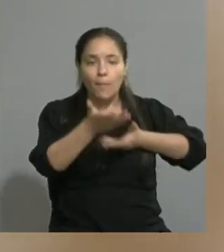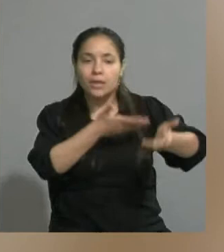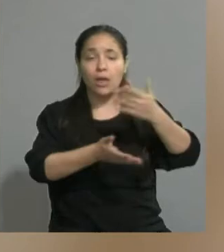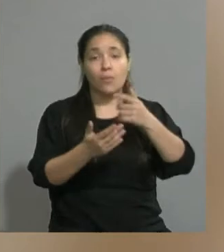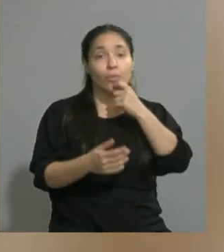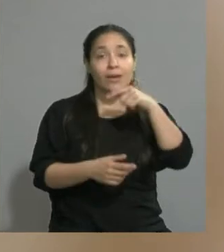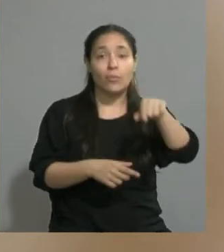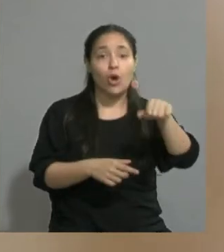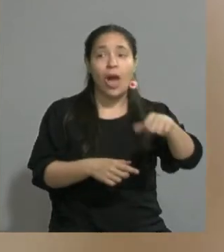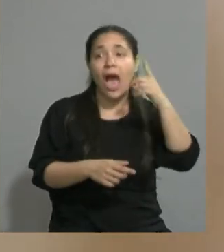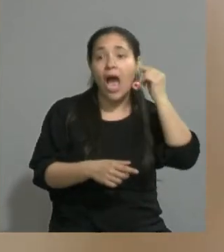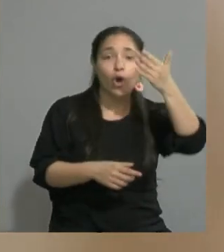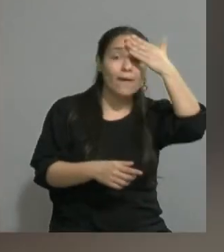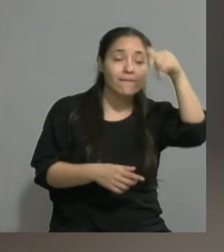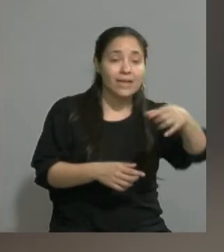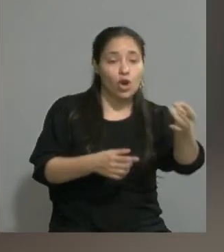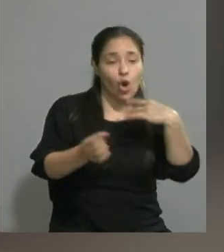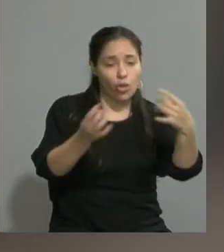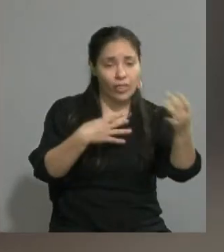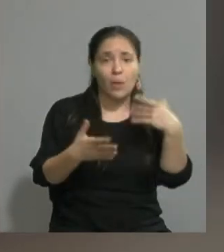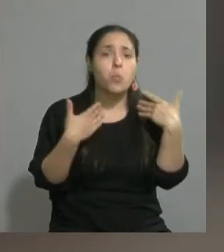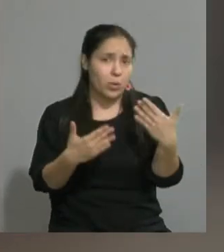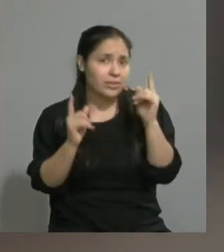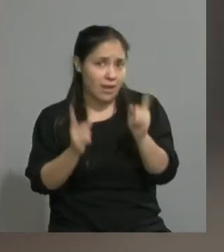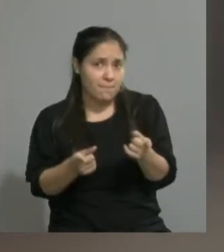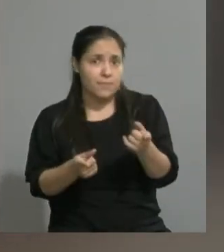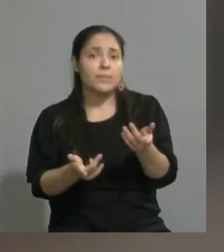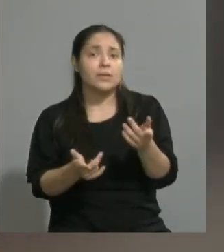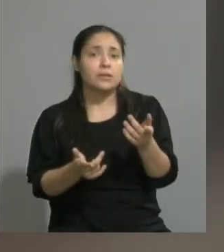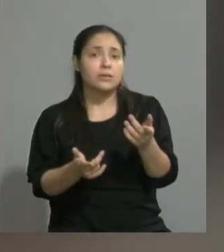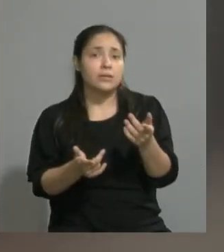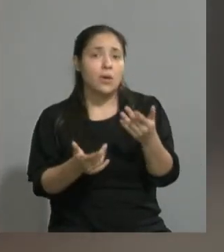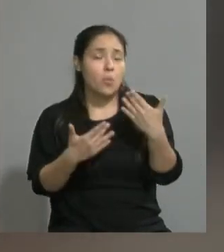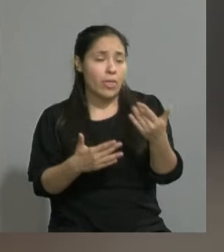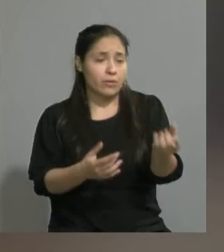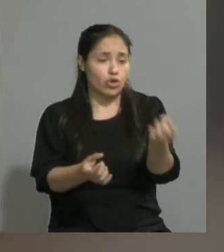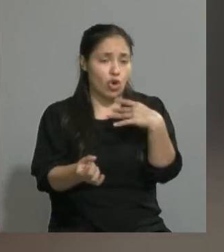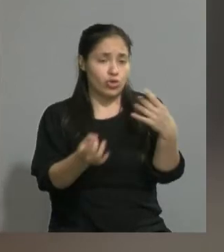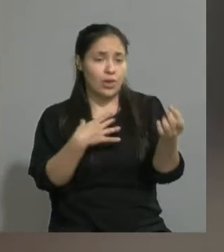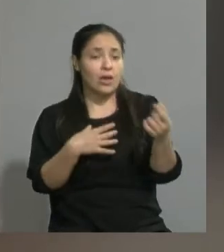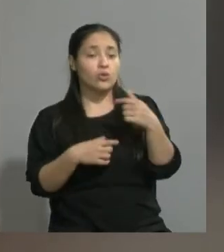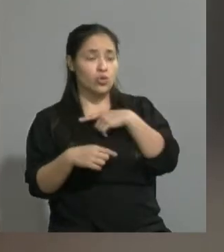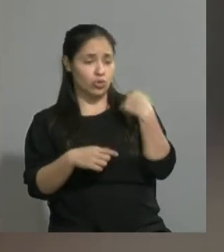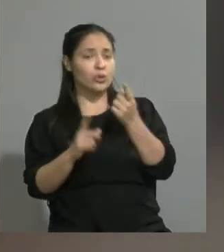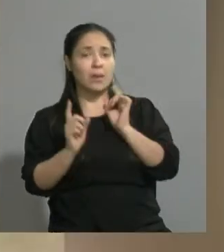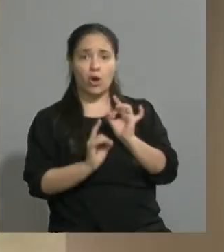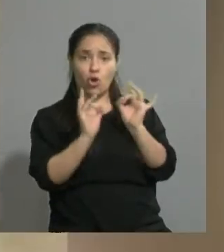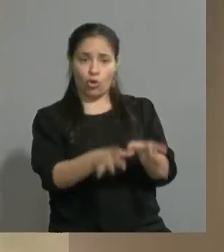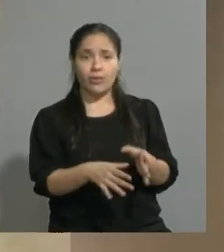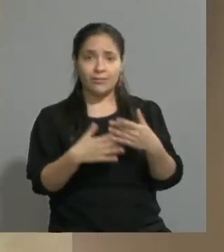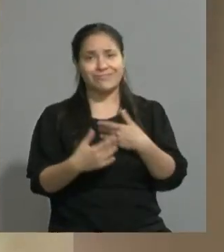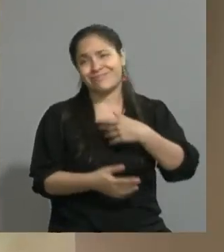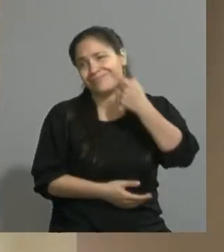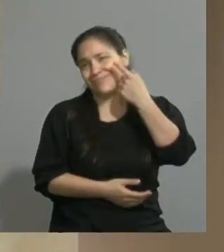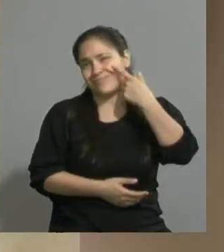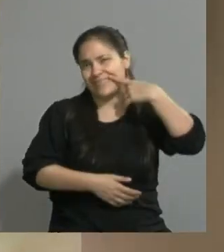contagiar las famosas enfermedades zoonóticas y ellos nos pueden contagiar a nosotros y nosotros a ellos. Bueno, ¿para qué hablar de todo